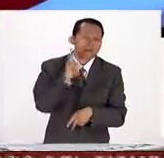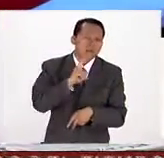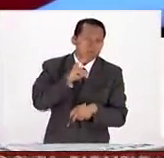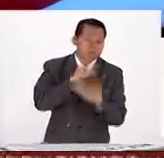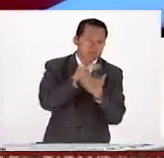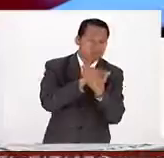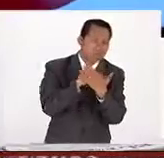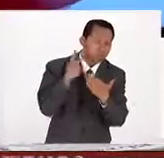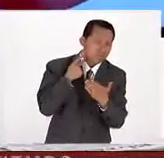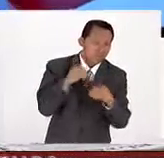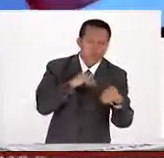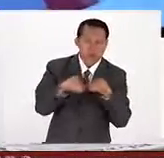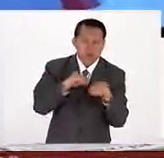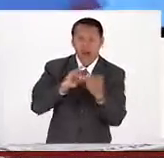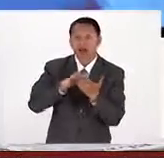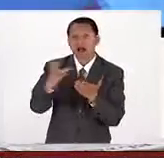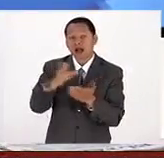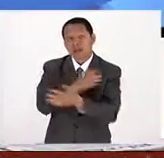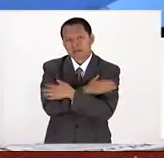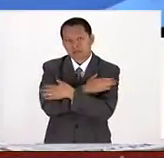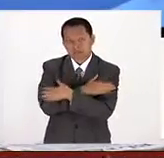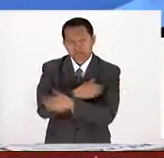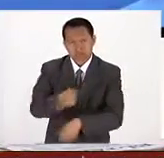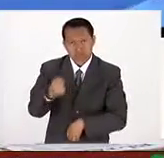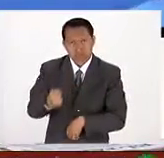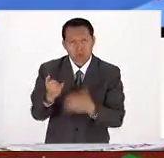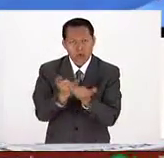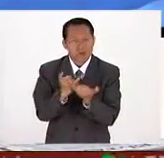gracias, Arlen, te mando un fuerte abrazo. Al contrario, gracias a